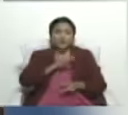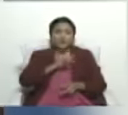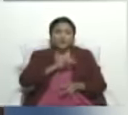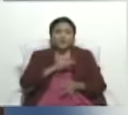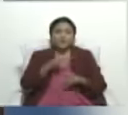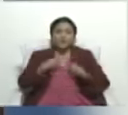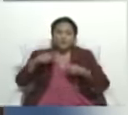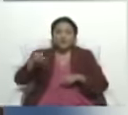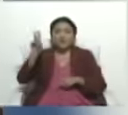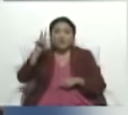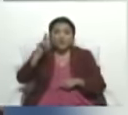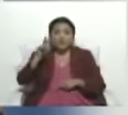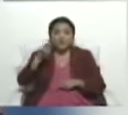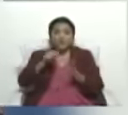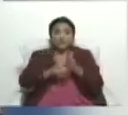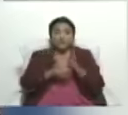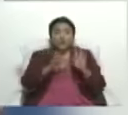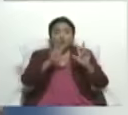residente. Mi cédula es